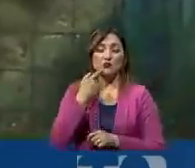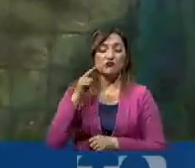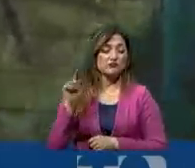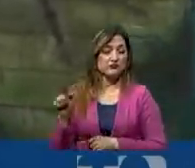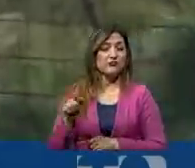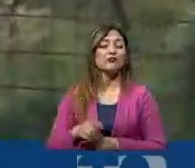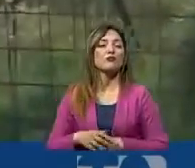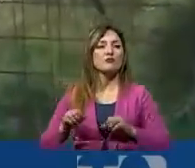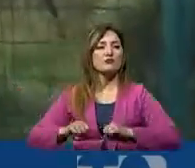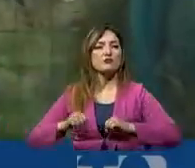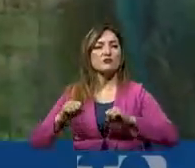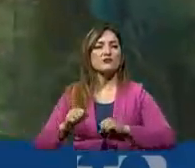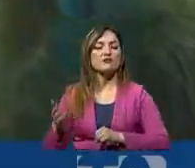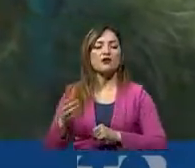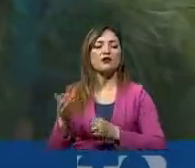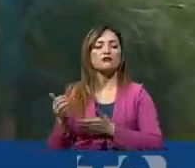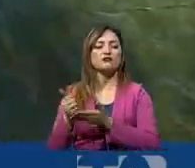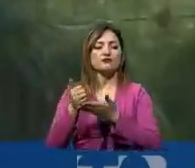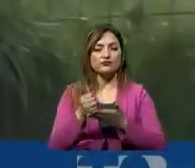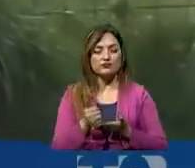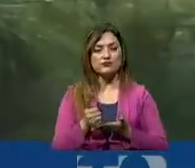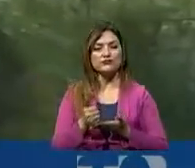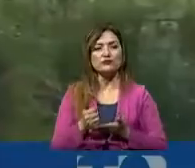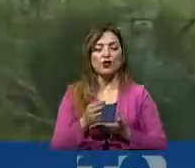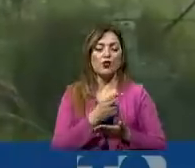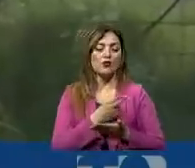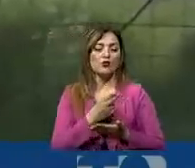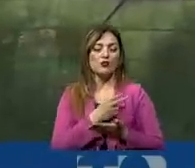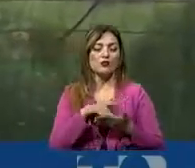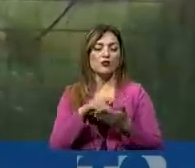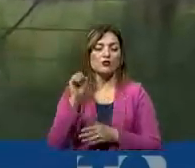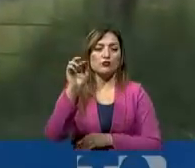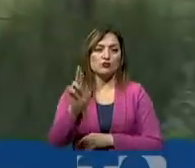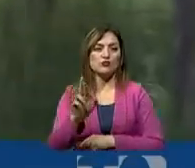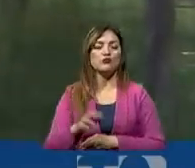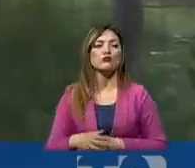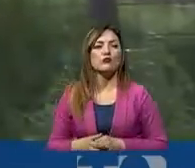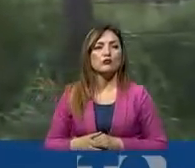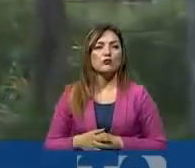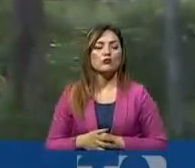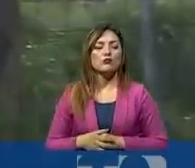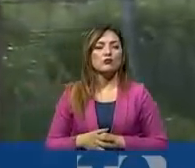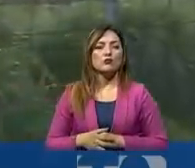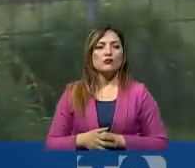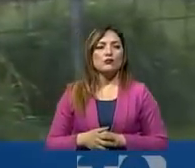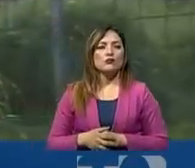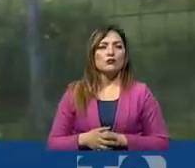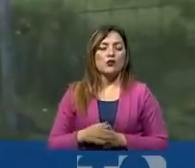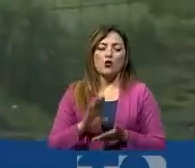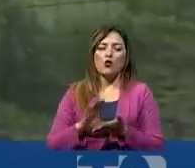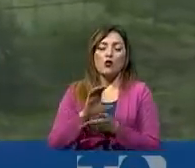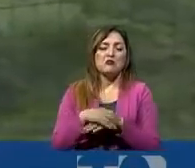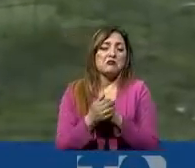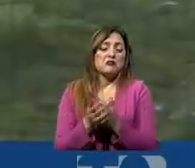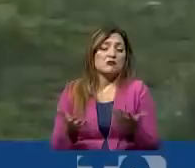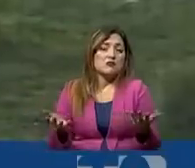esto muy bien podría servir como para que sea una extensión universitaria para el sur. si no van a aprovechar para como colegio que se